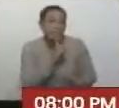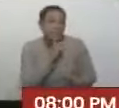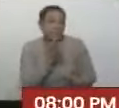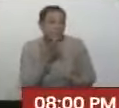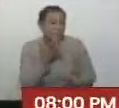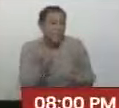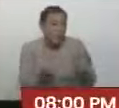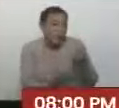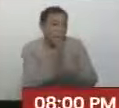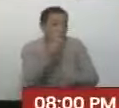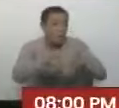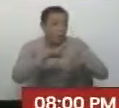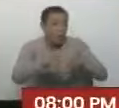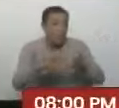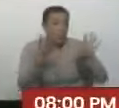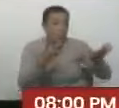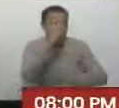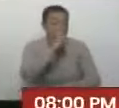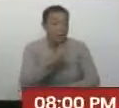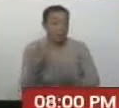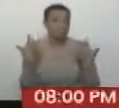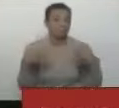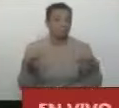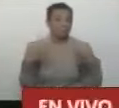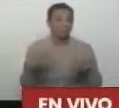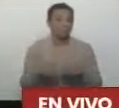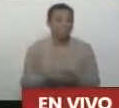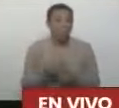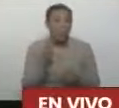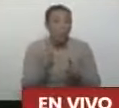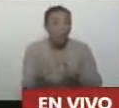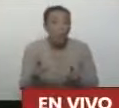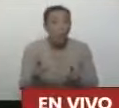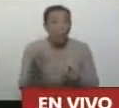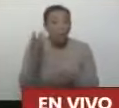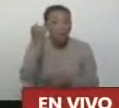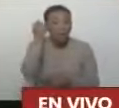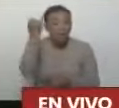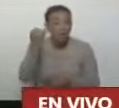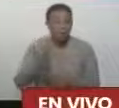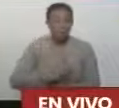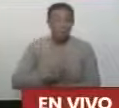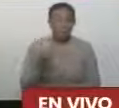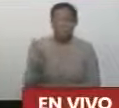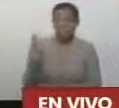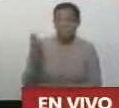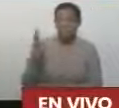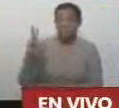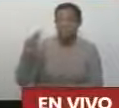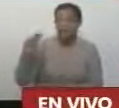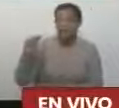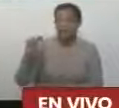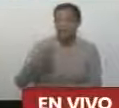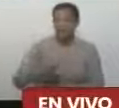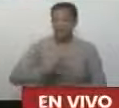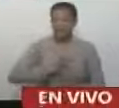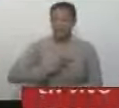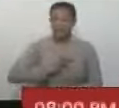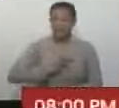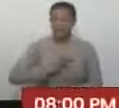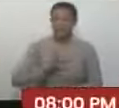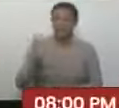pero creado por un niño de 9 años. ¿Ah? ¿Cuál es el otro, la medalla de plata, dónde está? Samuel. Samuel Galván, ¿cómo estás,